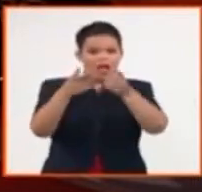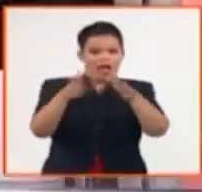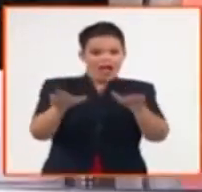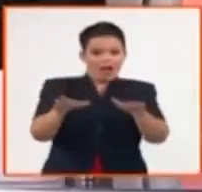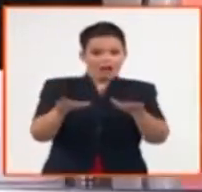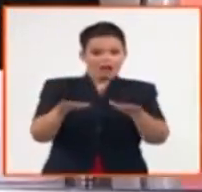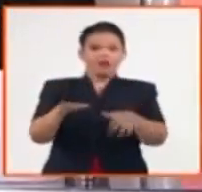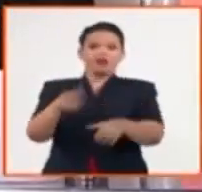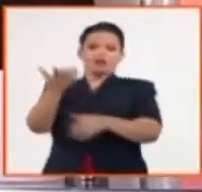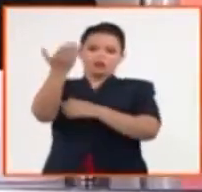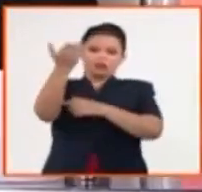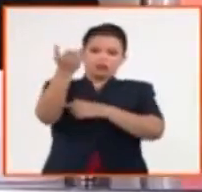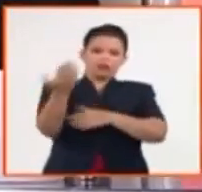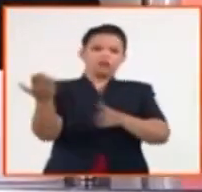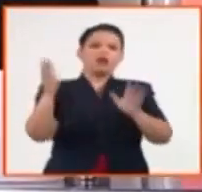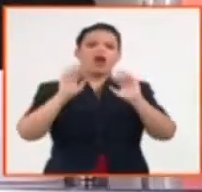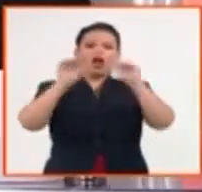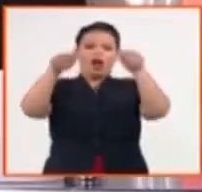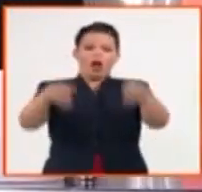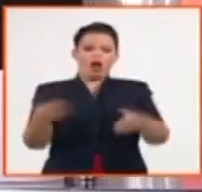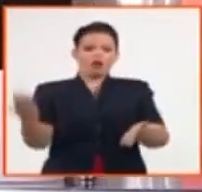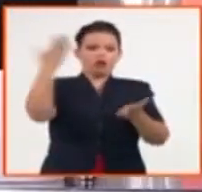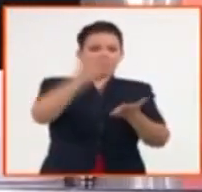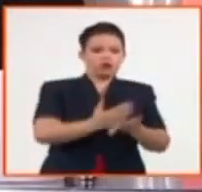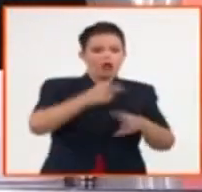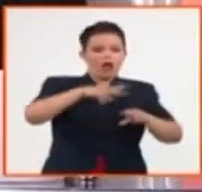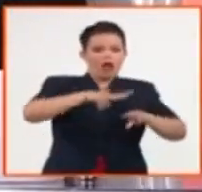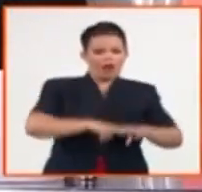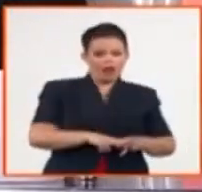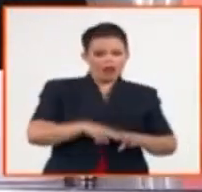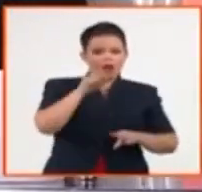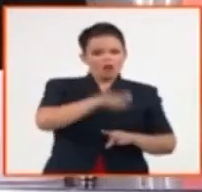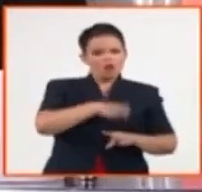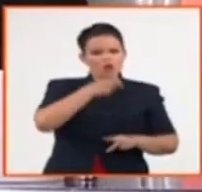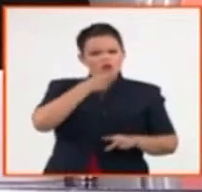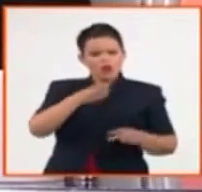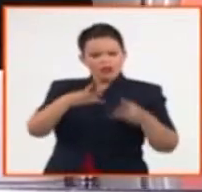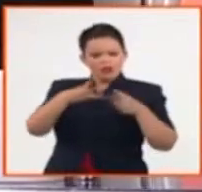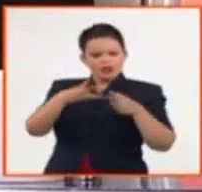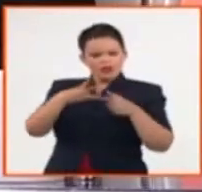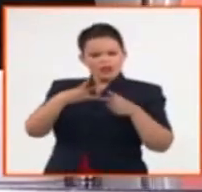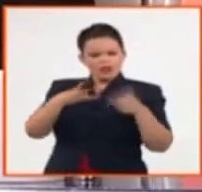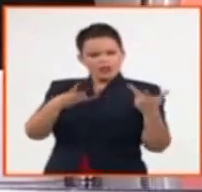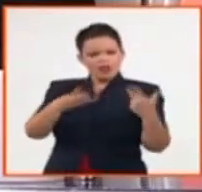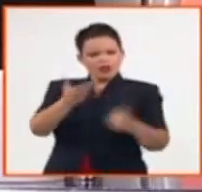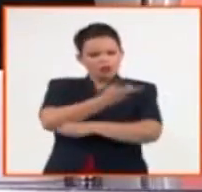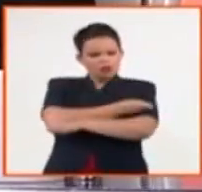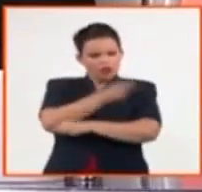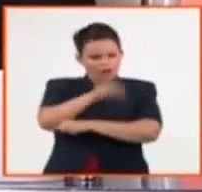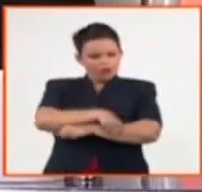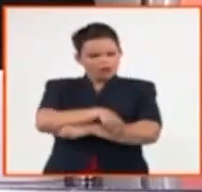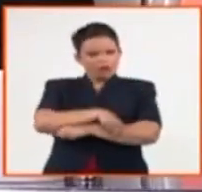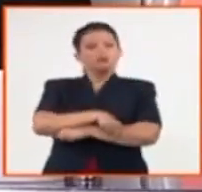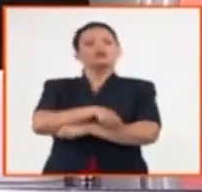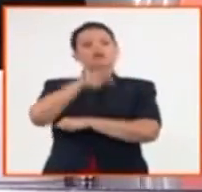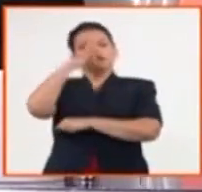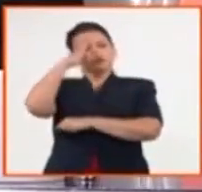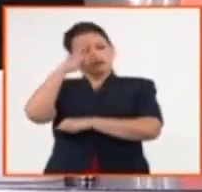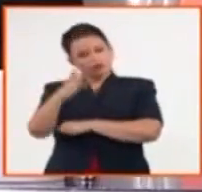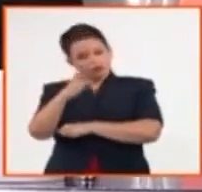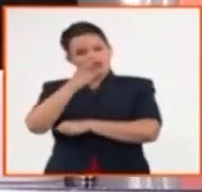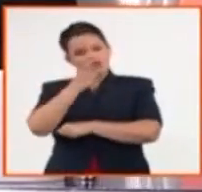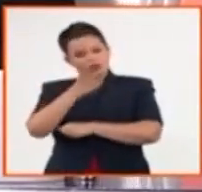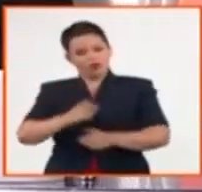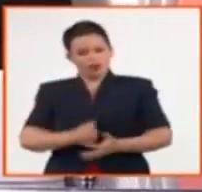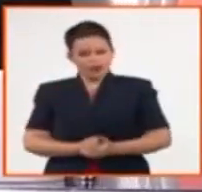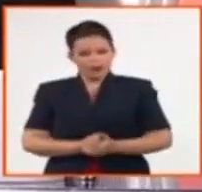vacunación a este primer grupo, porque estos profesores iniciaron con el primer grupo de estudiantes, deben estar poniéndose la segunda dosis allá o